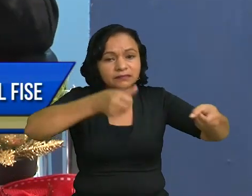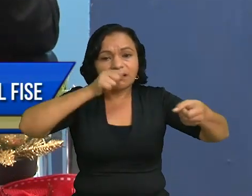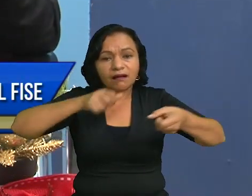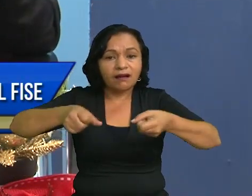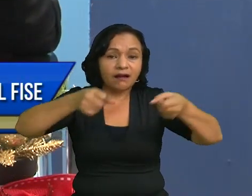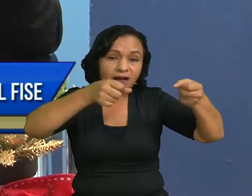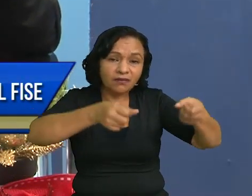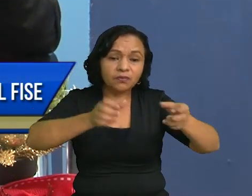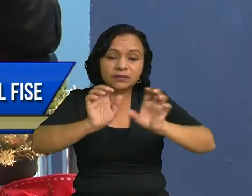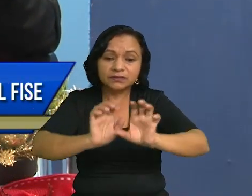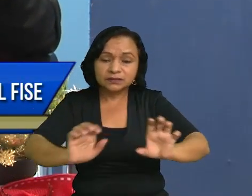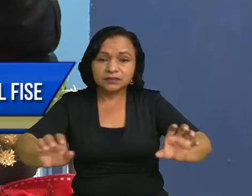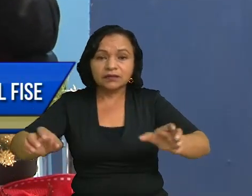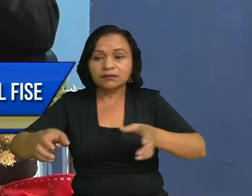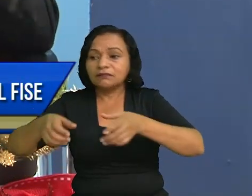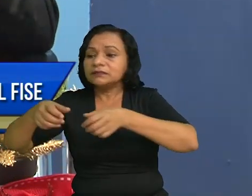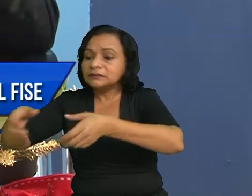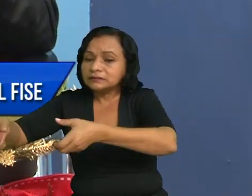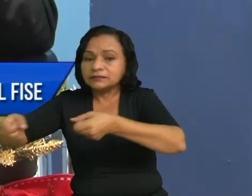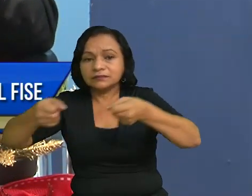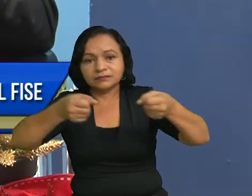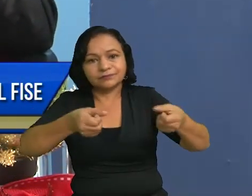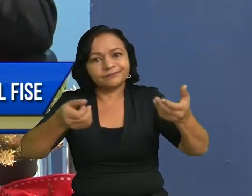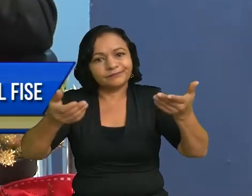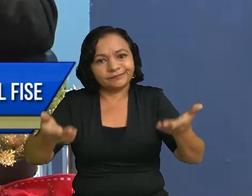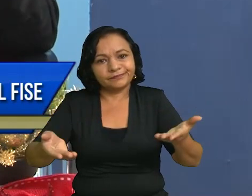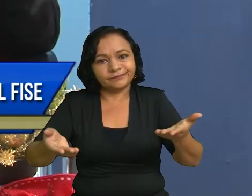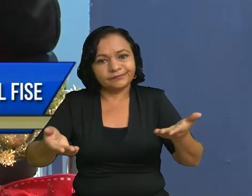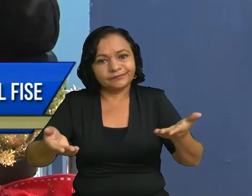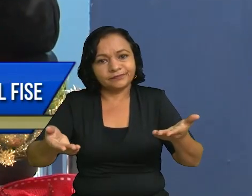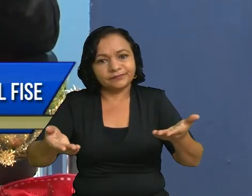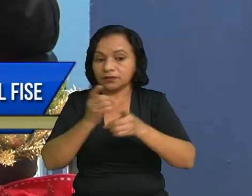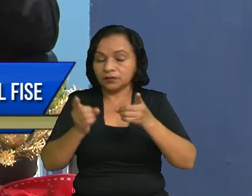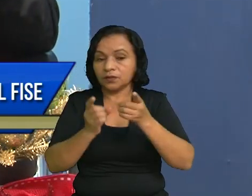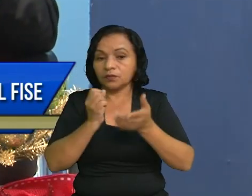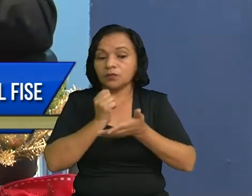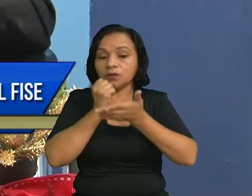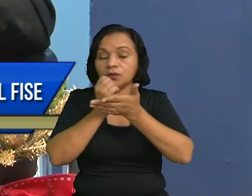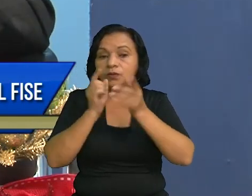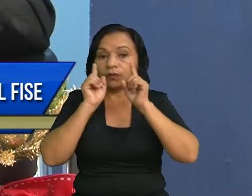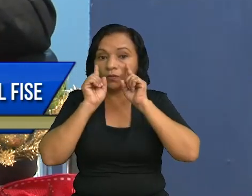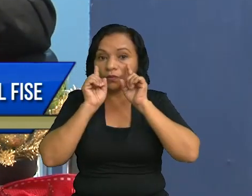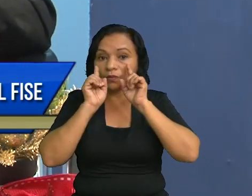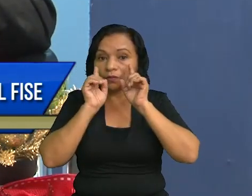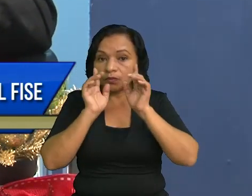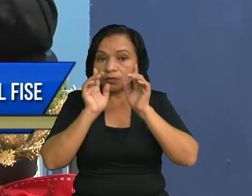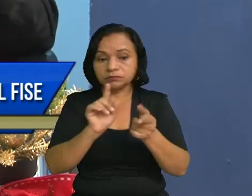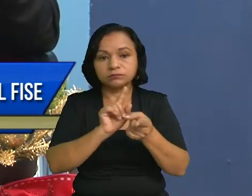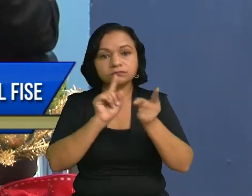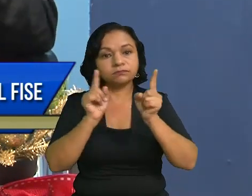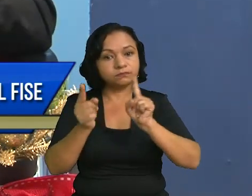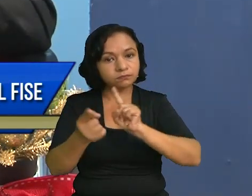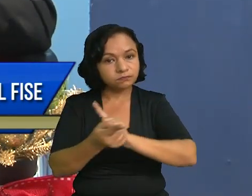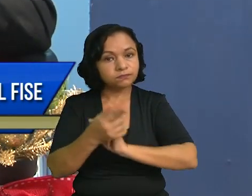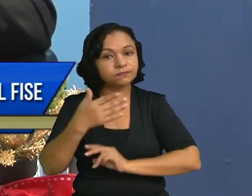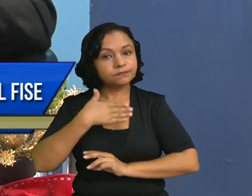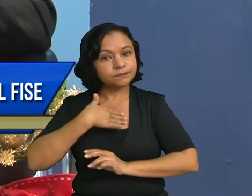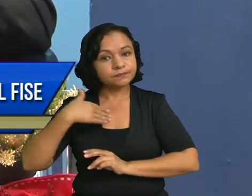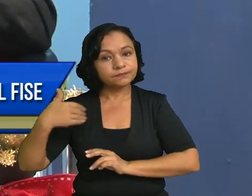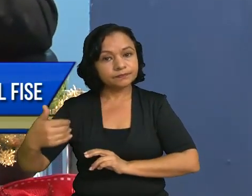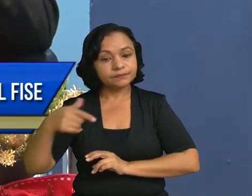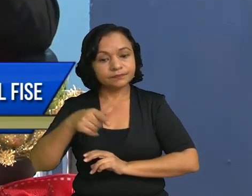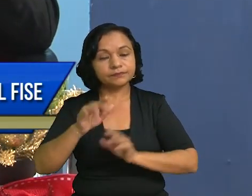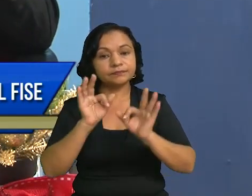entonces eso también es una brecha que nosotros como gobierno la hemos venido mejorando progresivamente